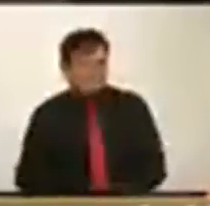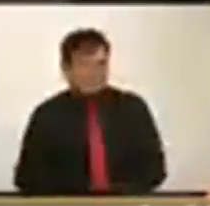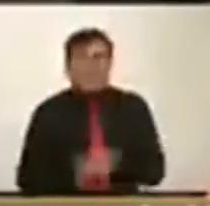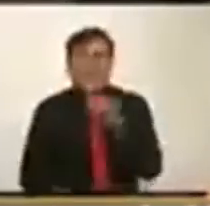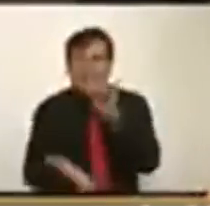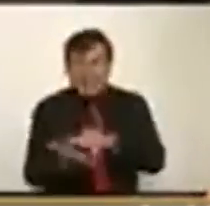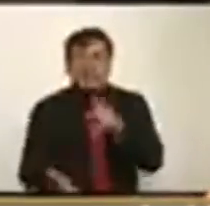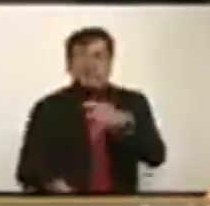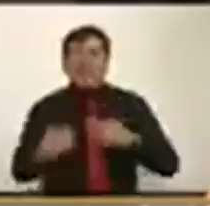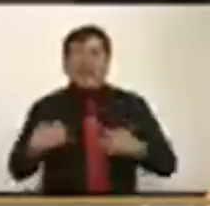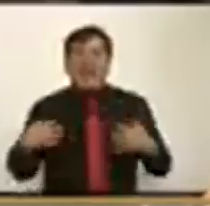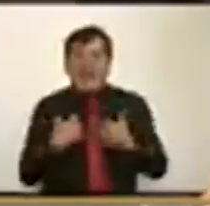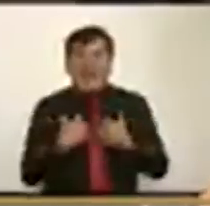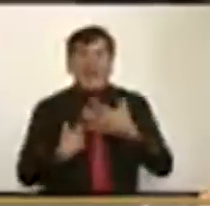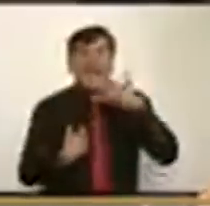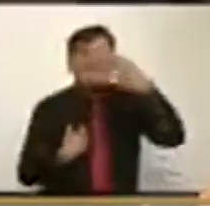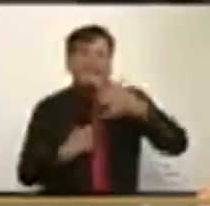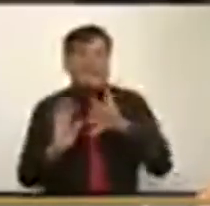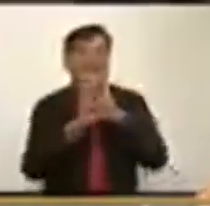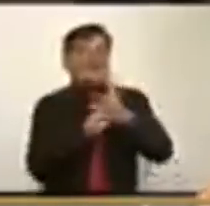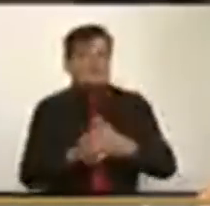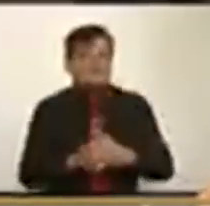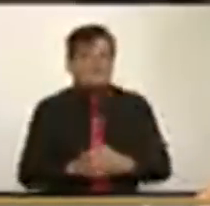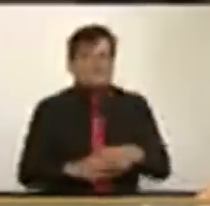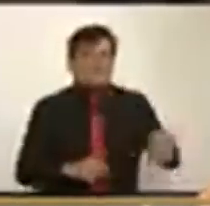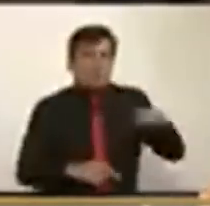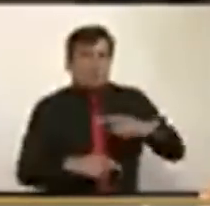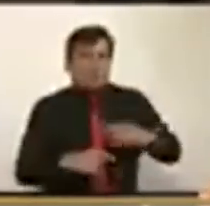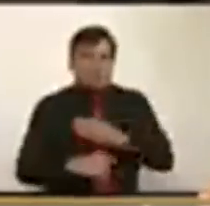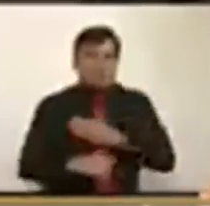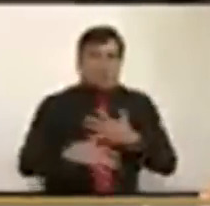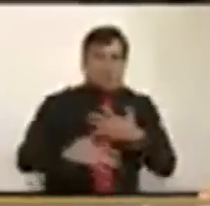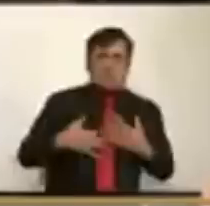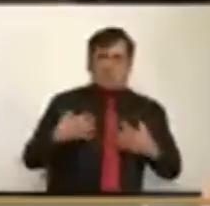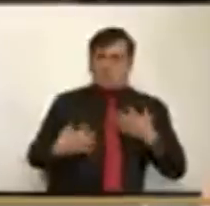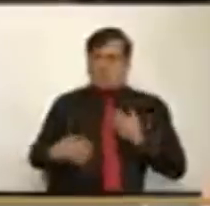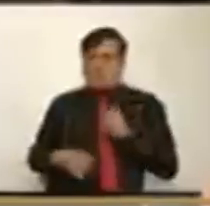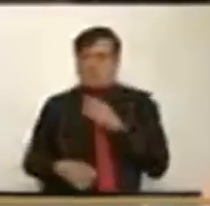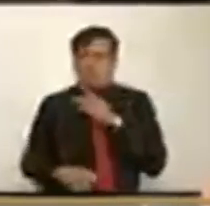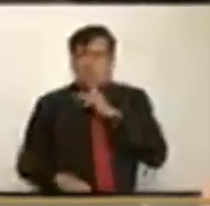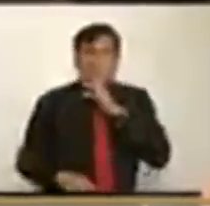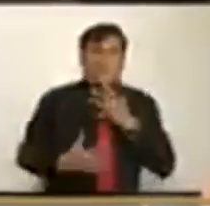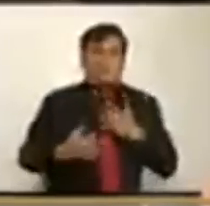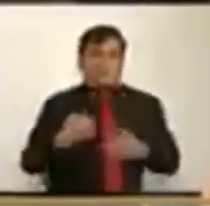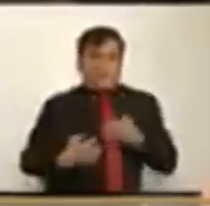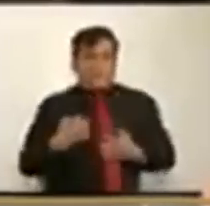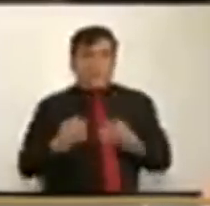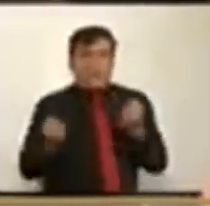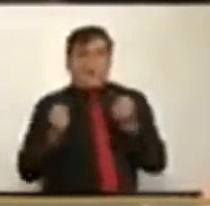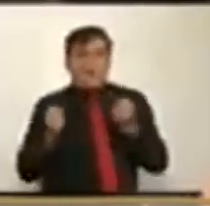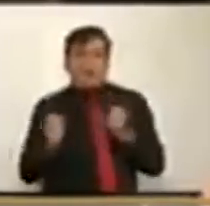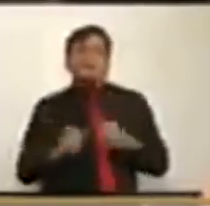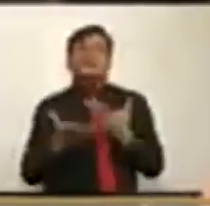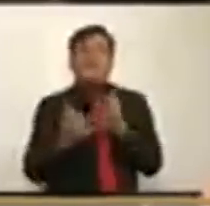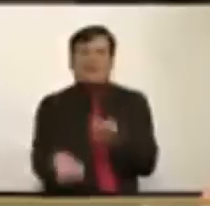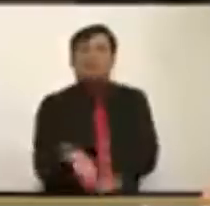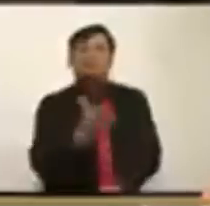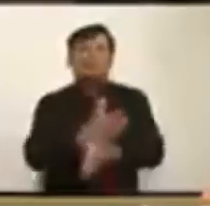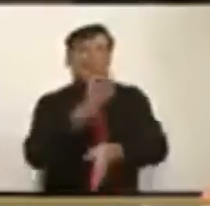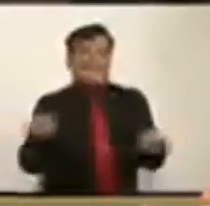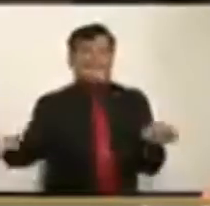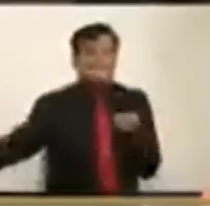verdad. Porque quieren seguir montados sobre el miedo, sobre el terror de los colombianos y sobre el